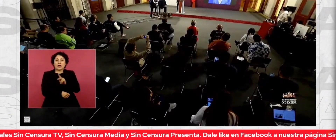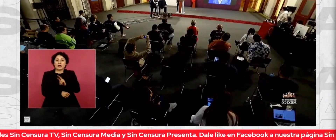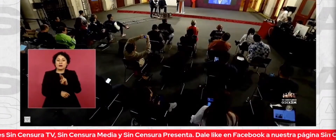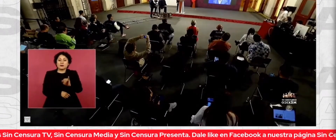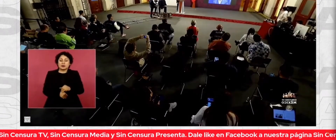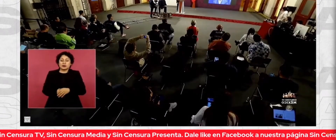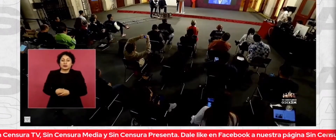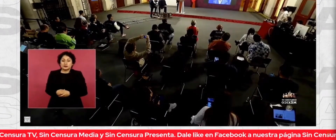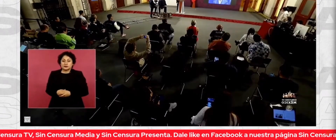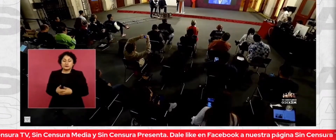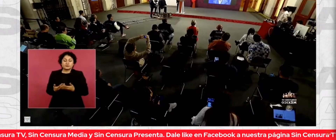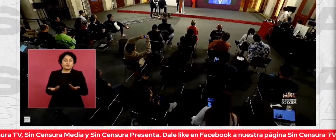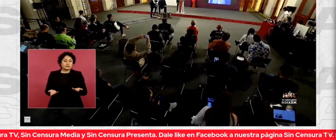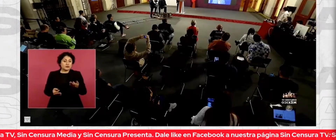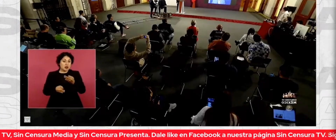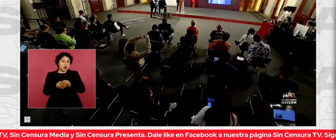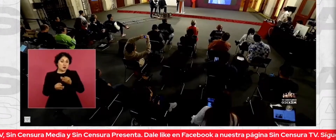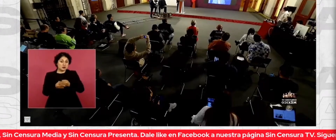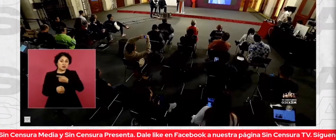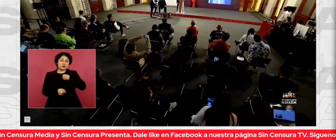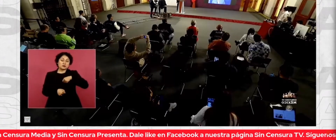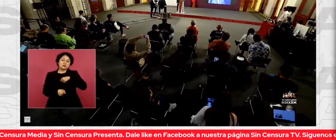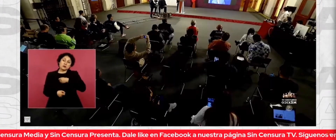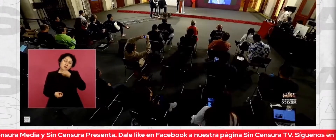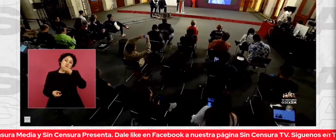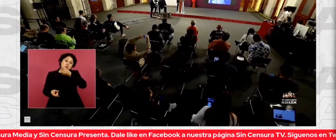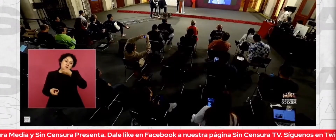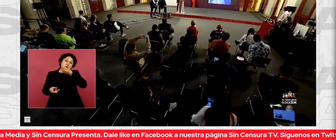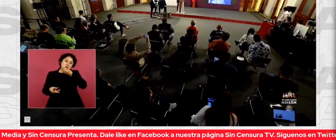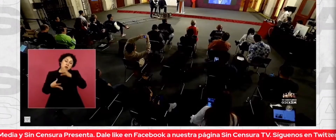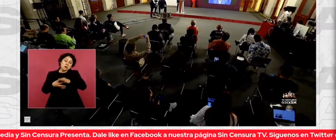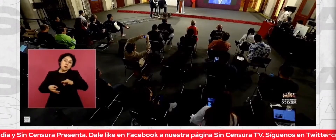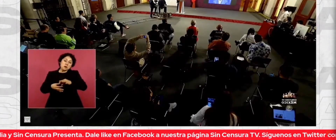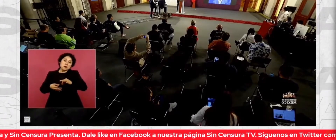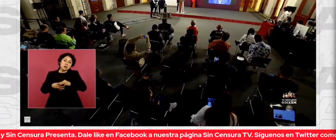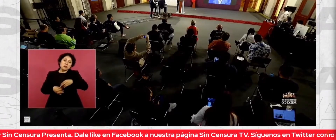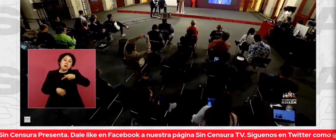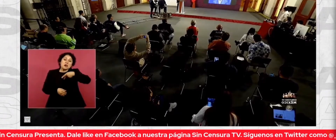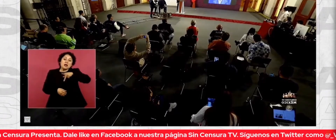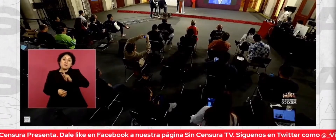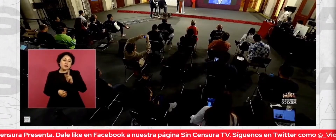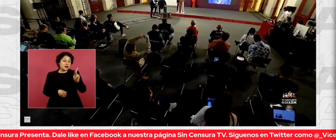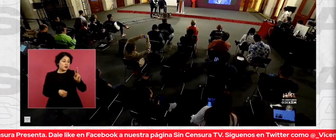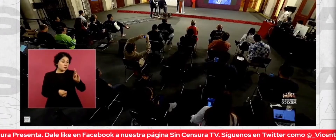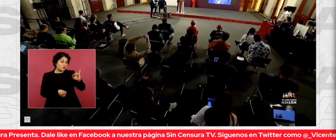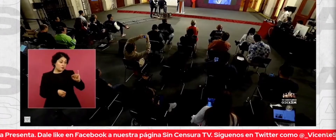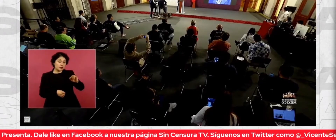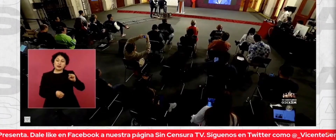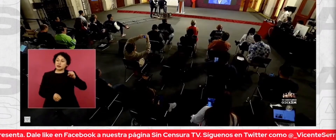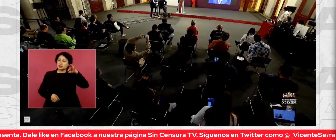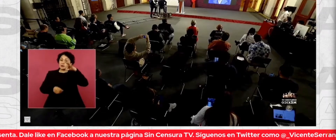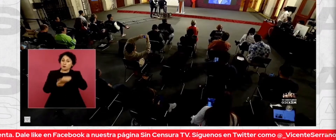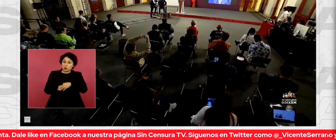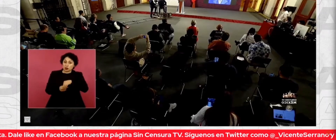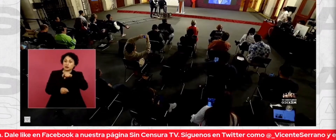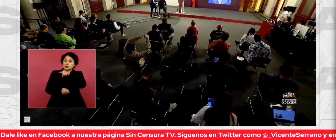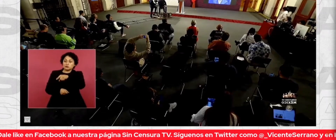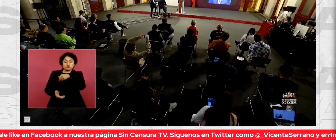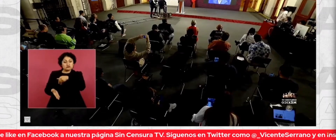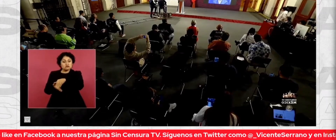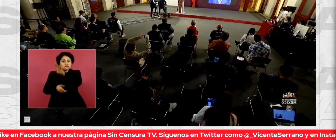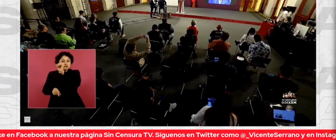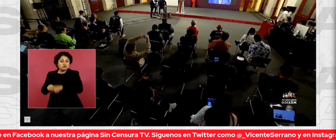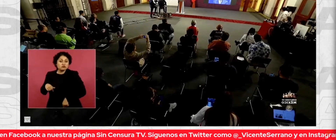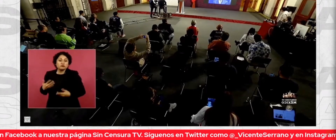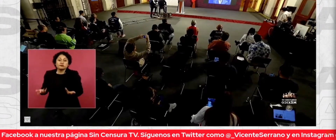PRI. fíjate. Aquí podremos decir lo que sea, hacer las críticas, pero si el PRI vota por tu desafuero, A dejas ver, de ser jefe de gobierno de la a ciudad, ver, Andrés a ver. Manuel, Vamos,